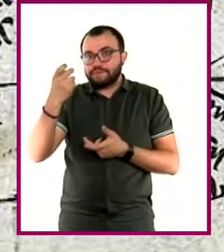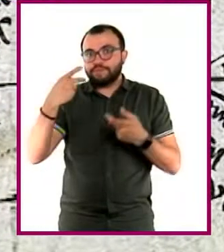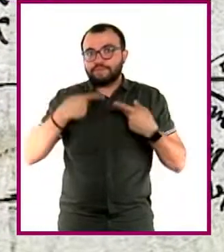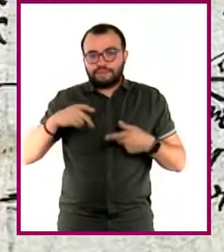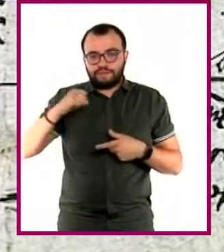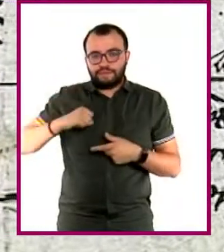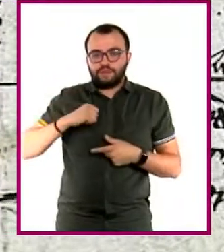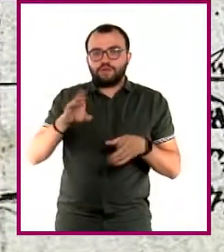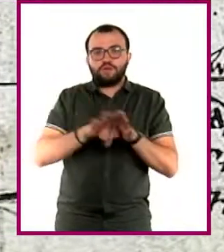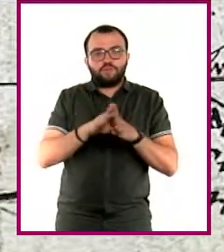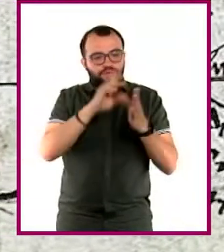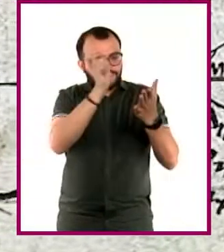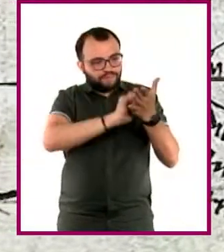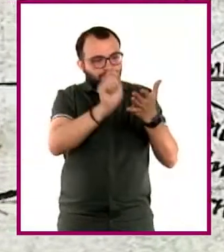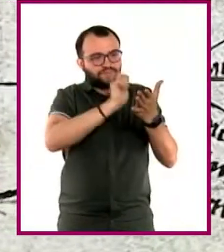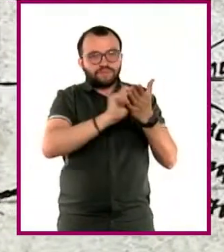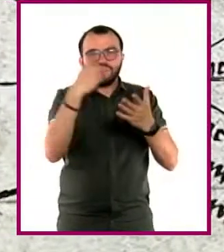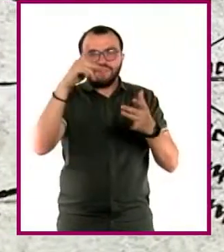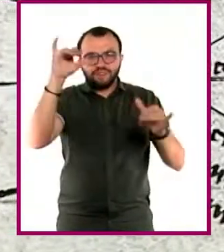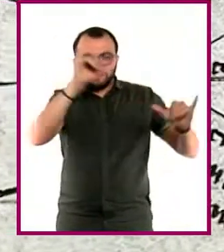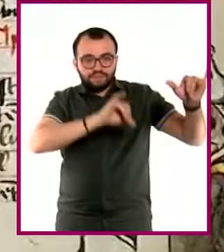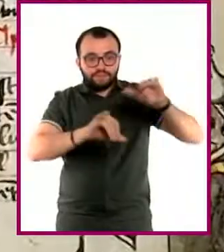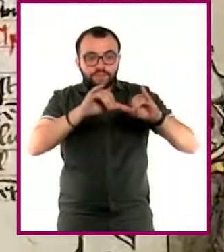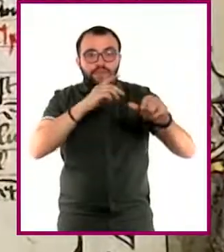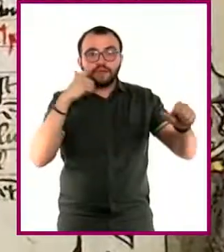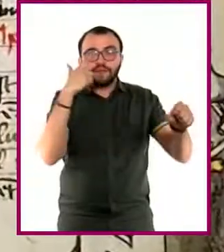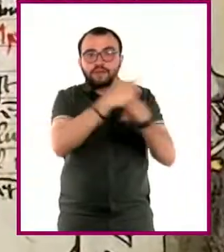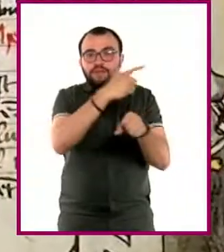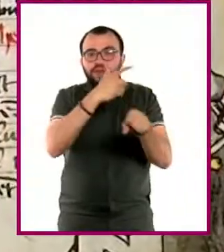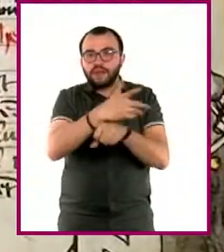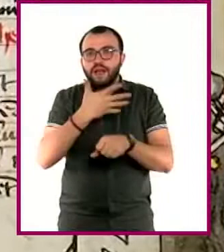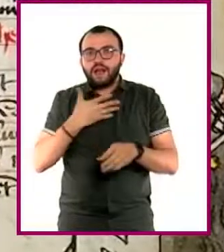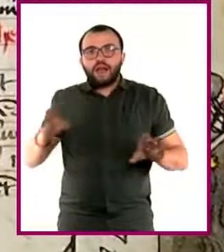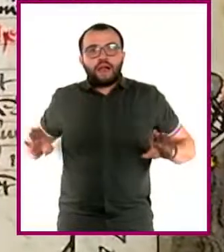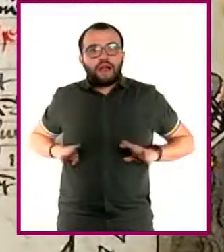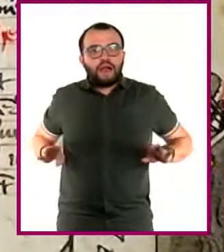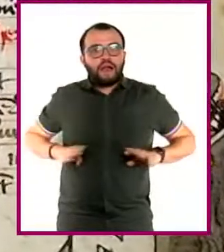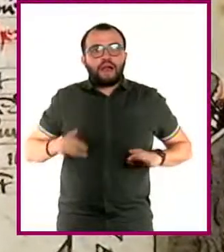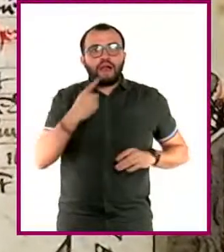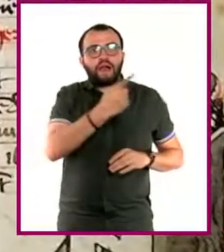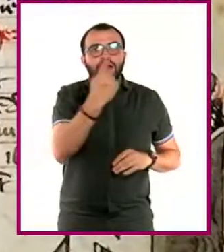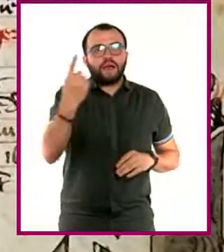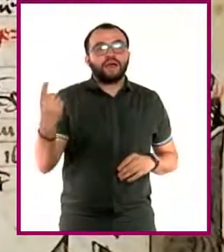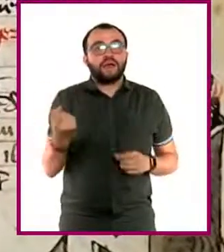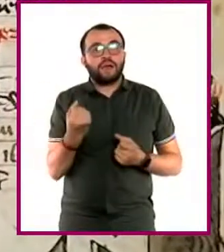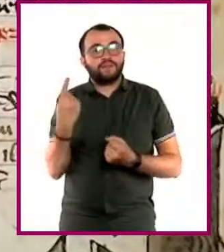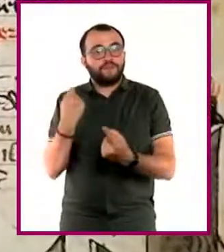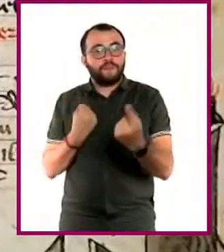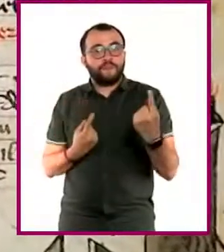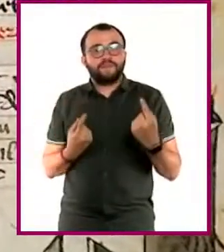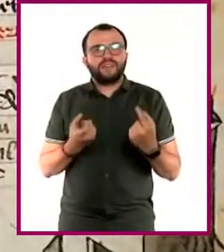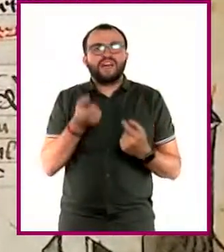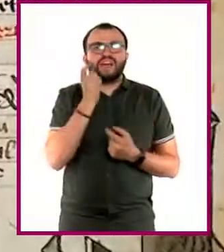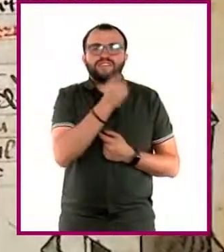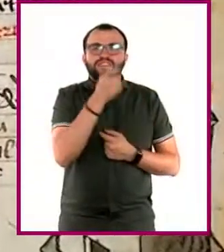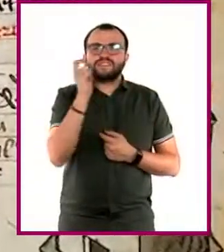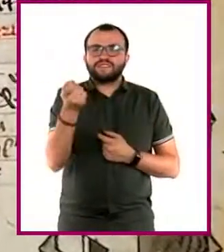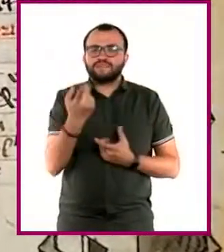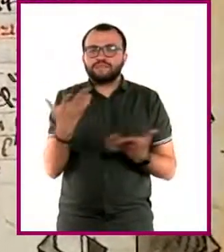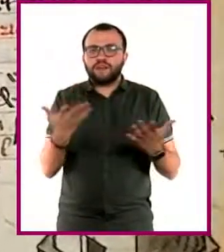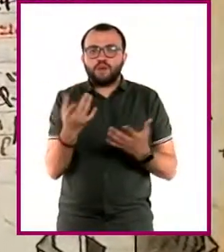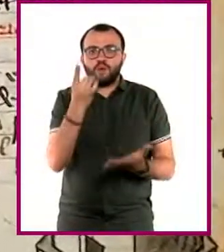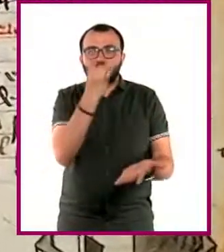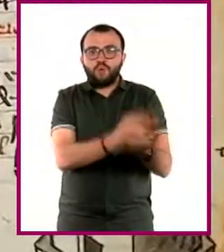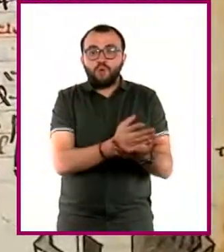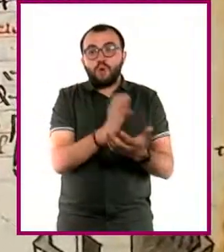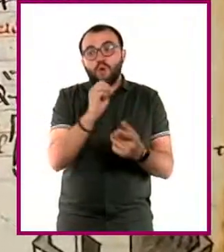registro sistemático de sus experimentos, encontraron patrones y características de algunos elementos y qué es lo que los hacía